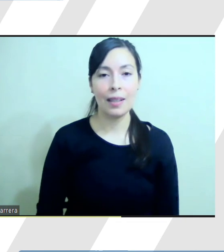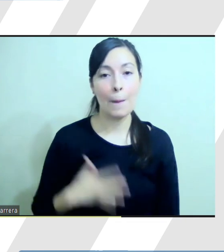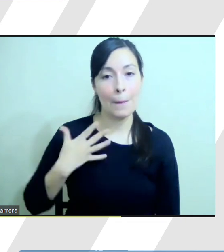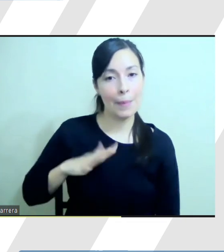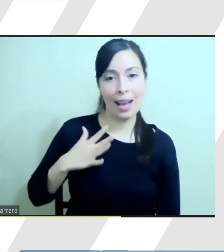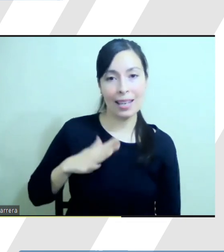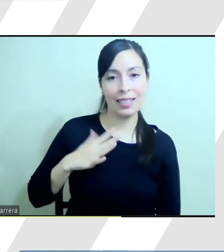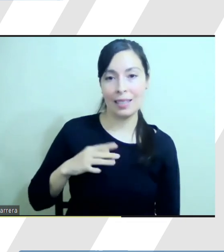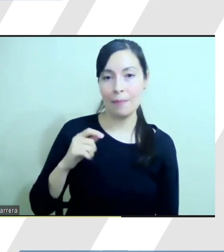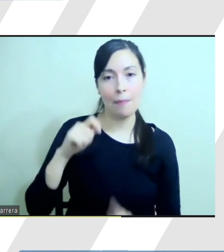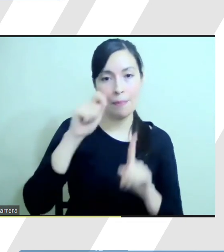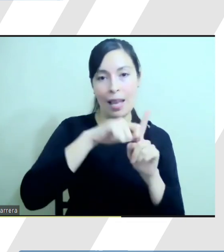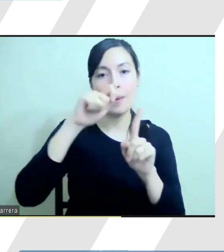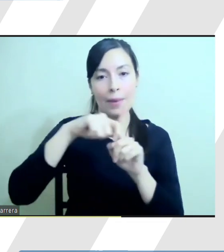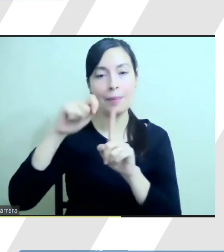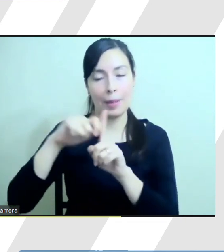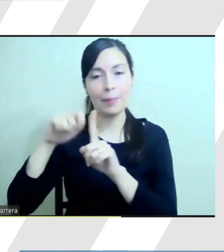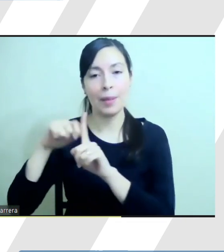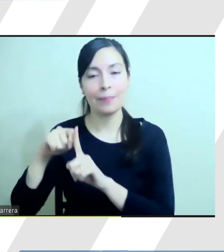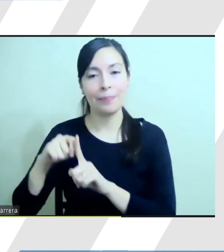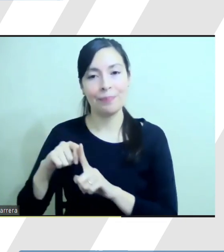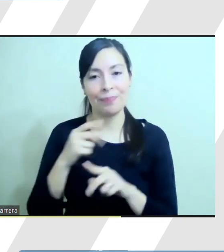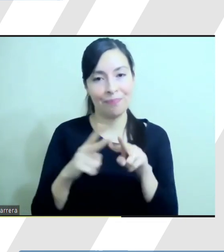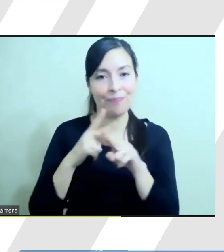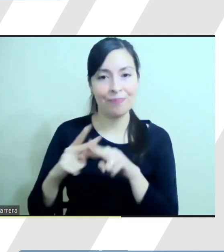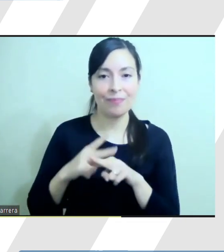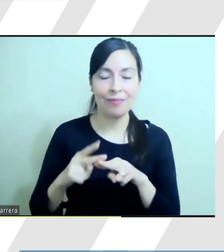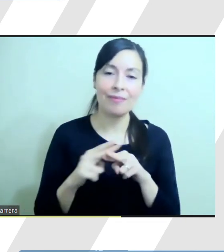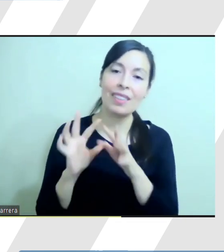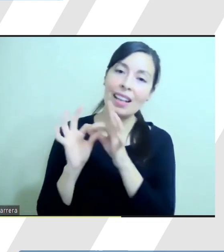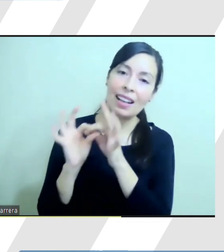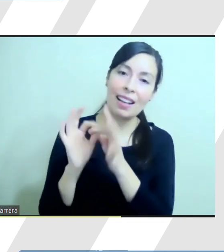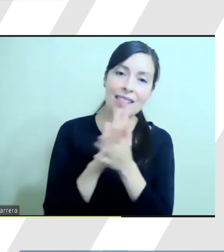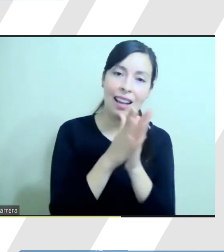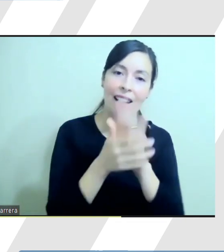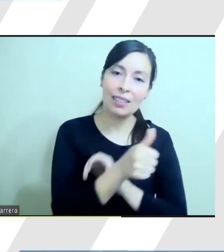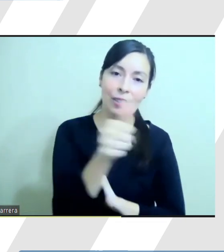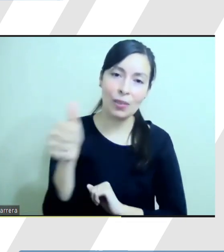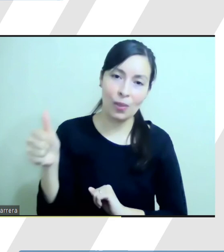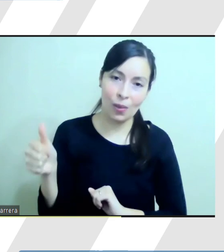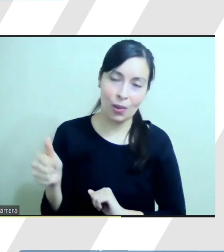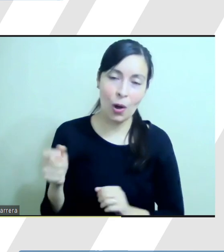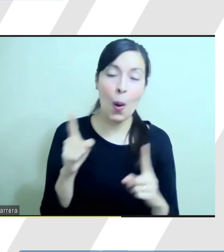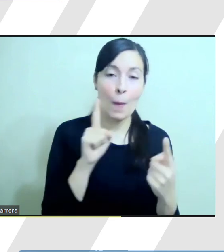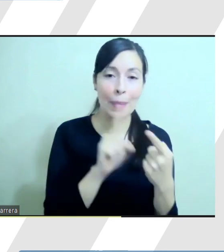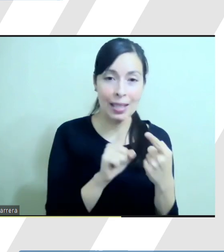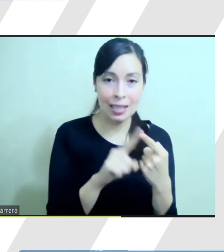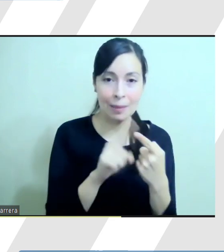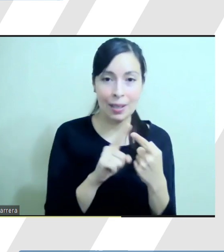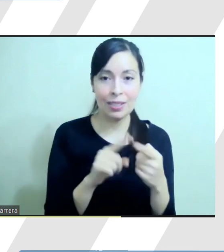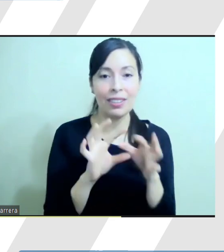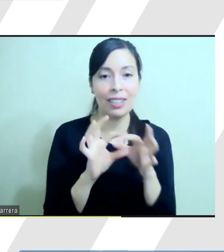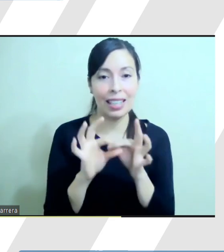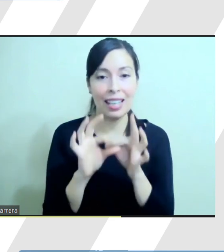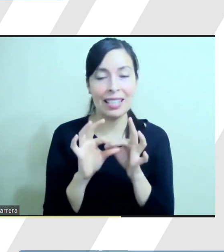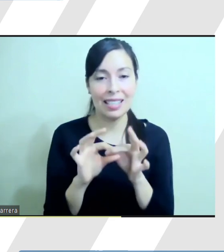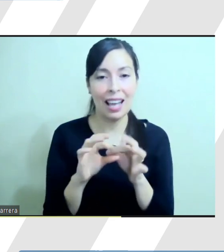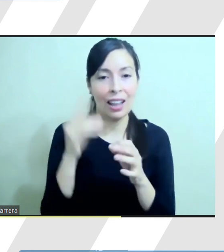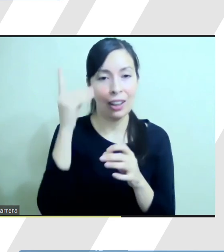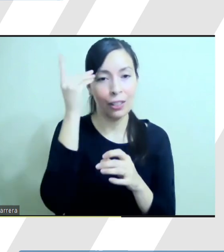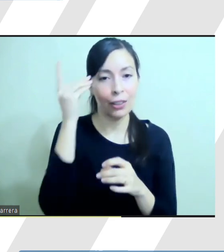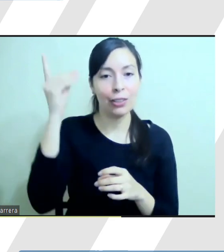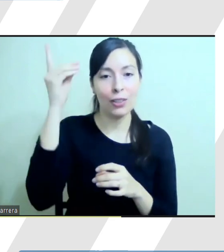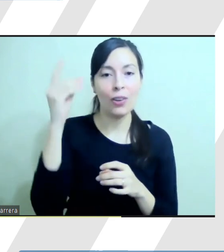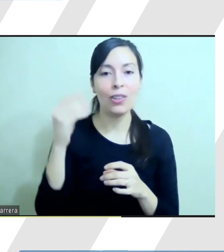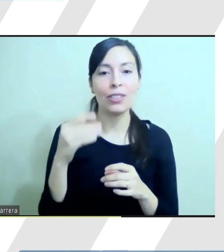cada mes. Sin nada más que agregar, agradecemos a todos por su participación. Nuevamente agradecemos a el doctor Eduardo Hunda y a Yasna